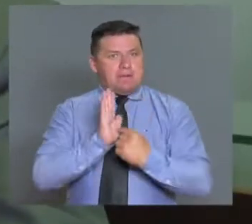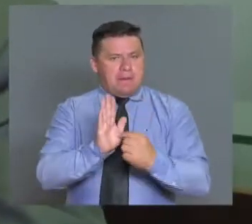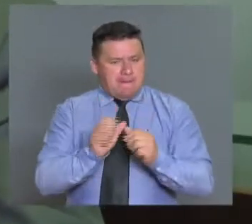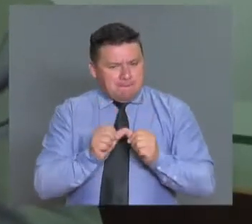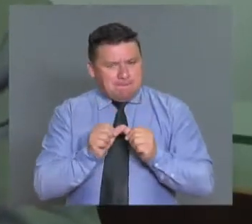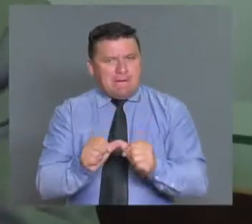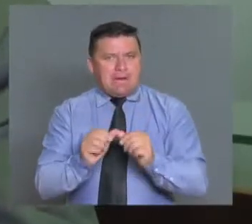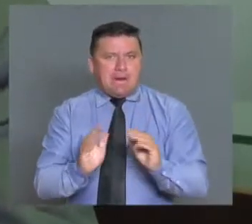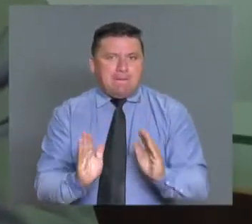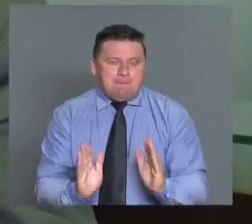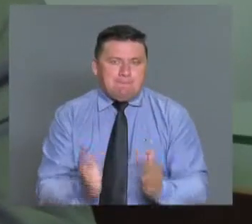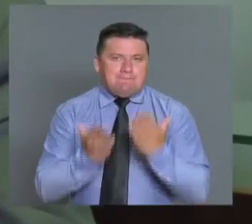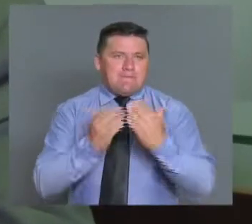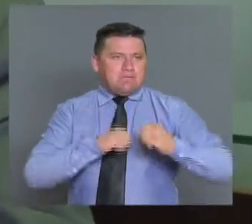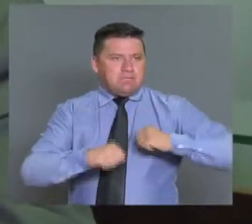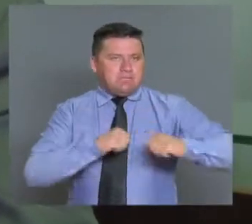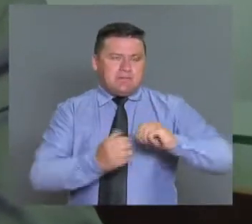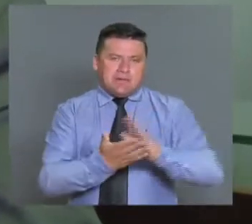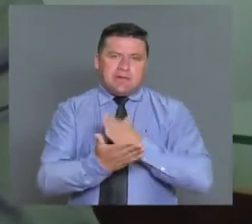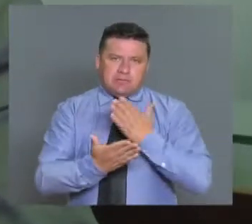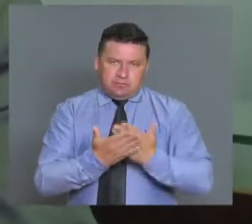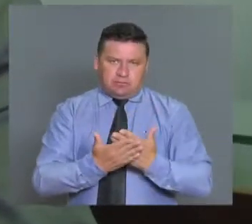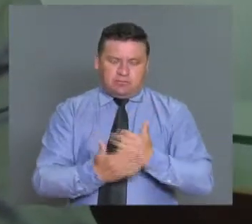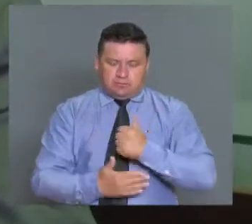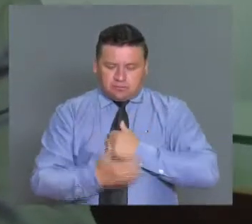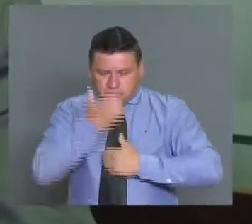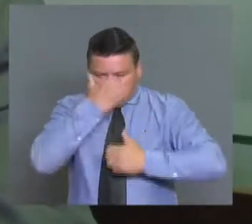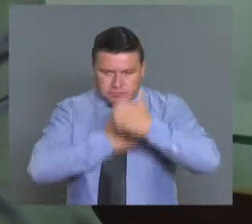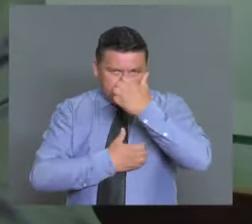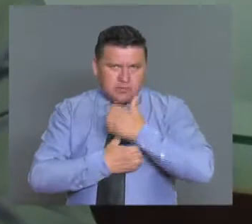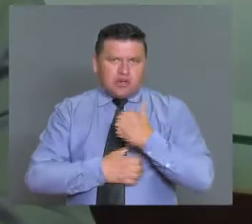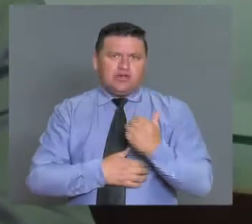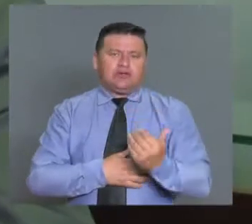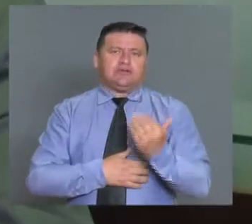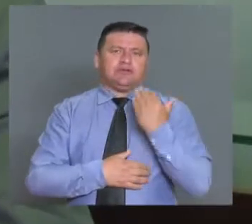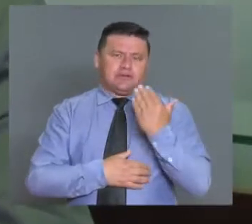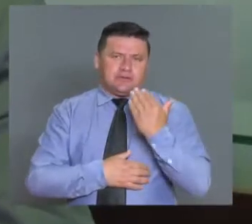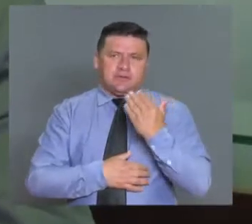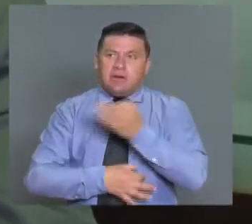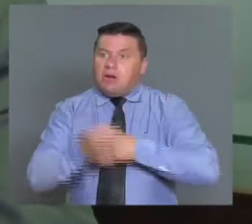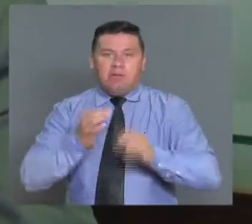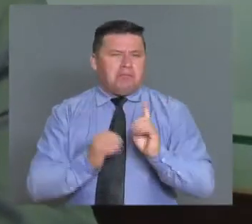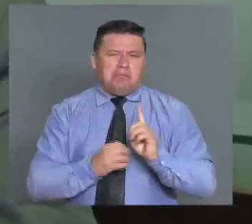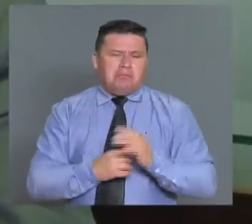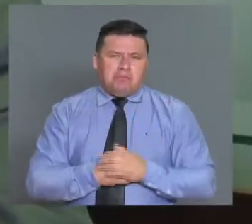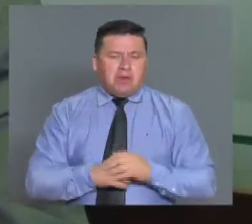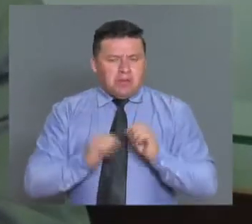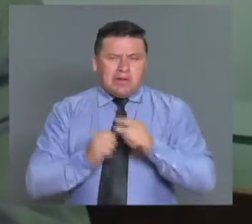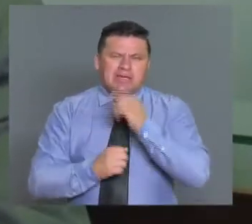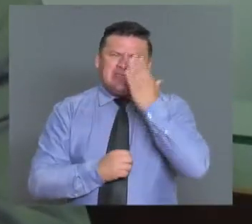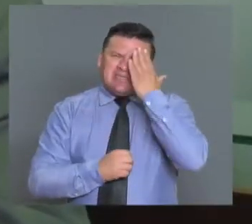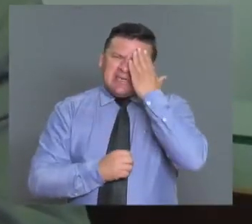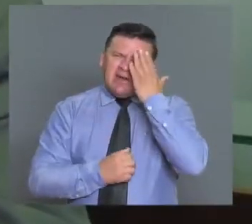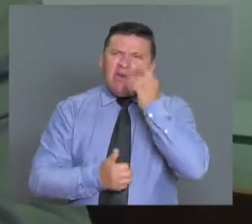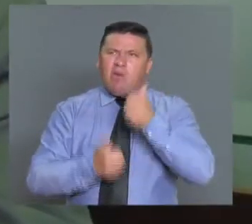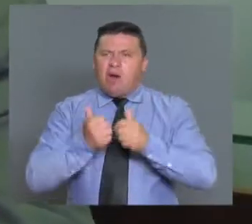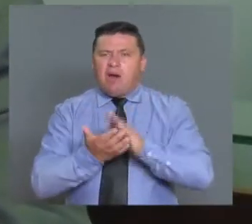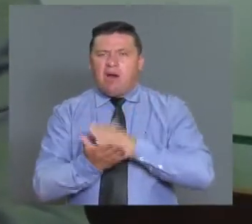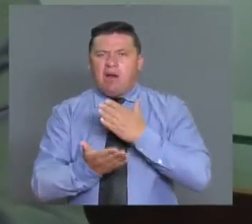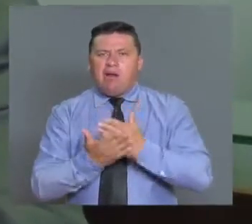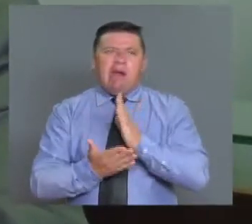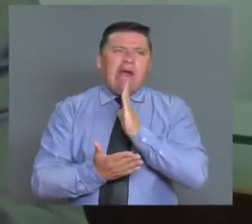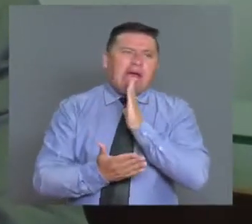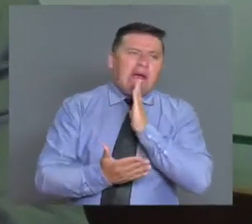permanente de mejoramiento y de actitud de cambio, y la autoevaluación es un insumo valioso e irreemplazable para poder saber en qué hay que cambiar y con